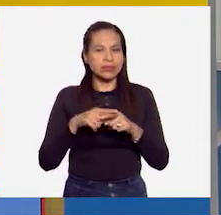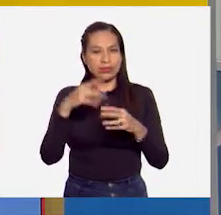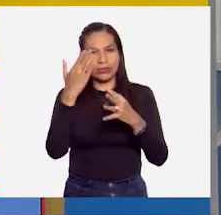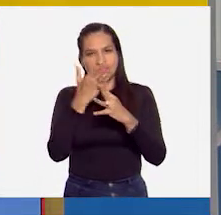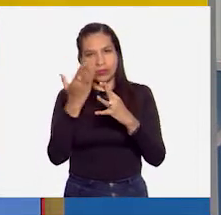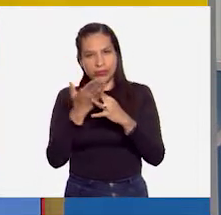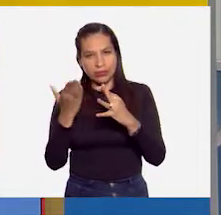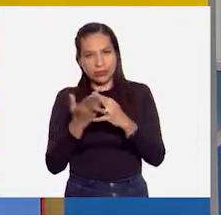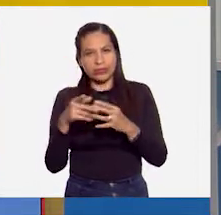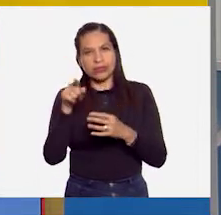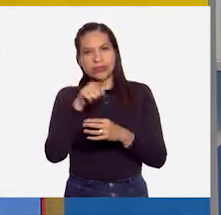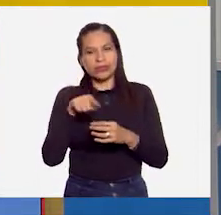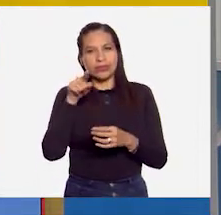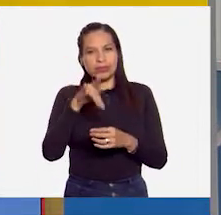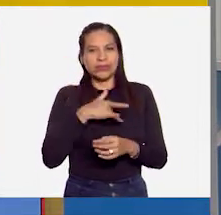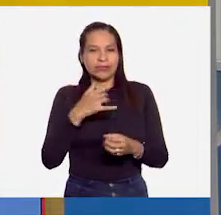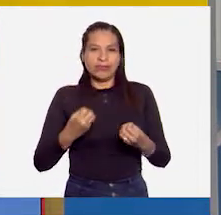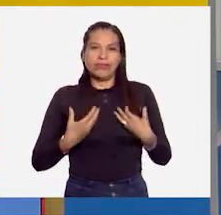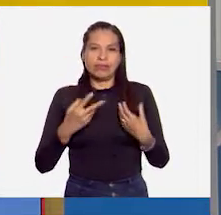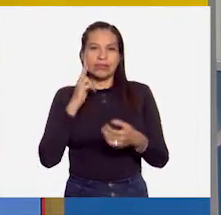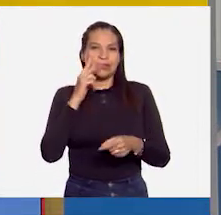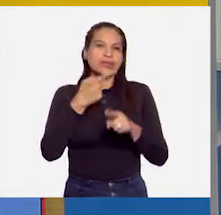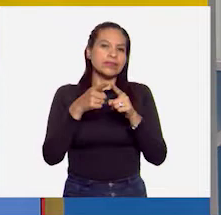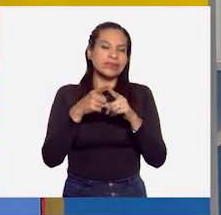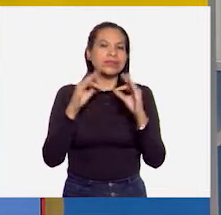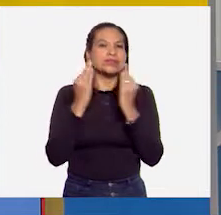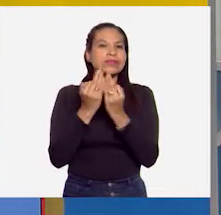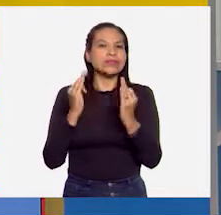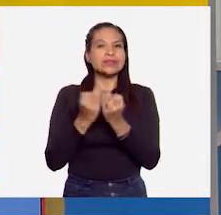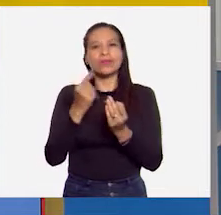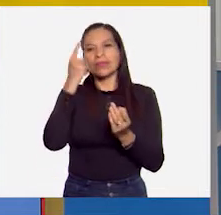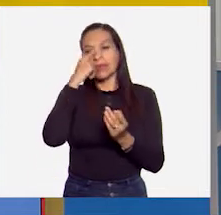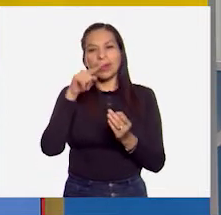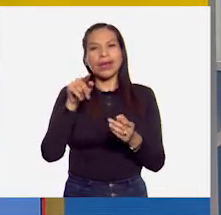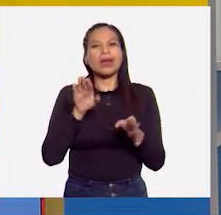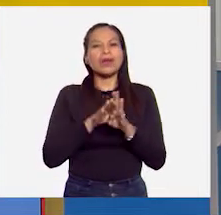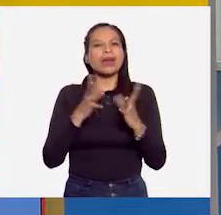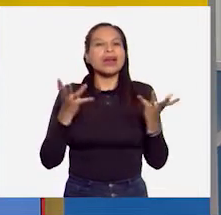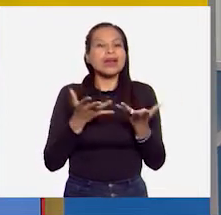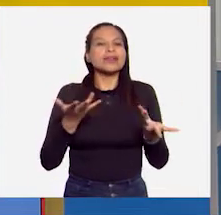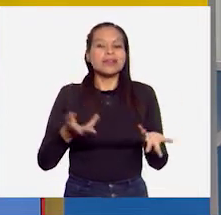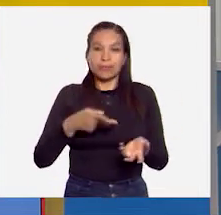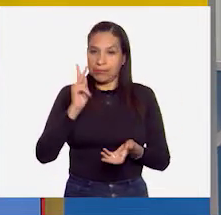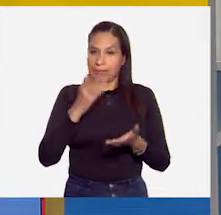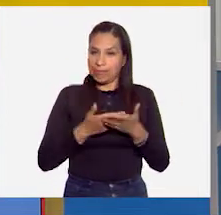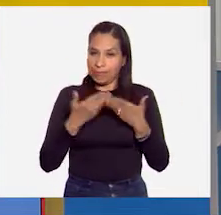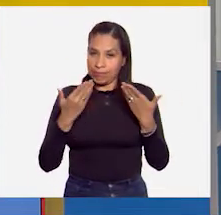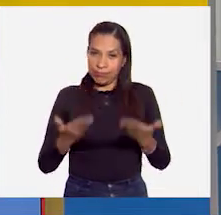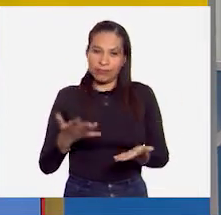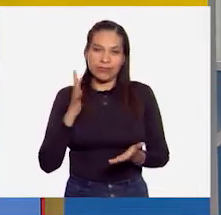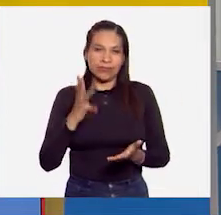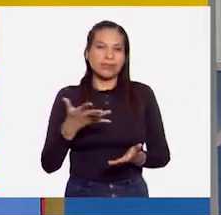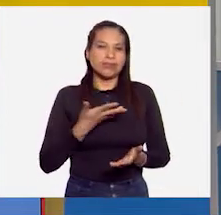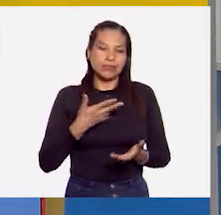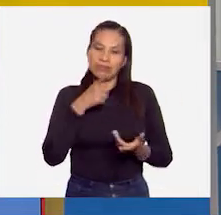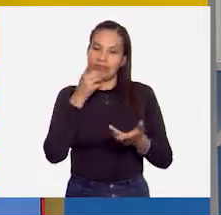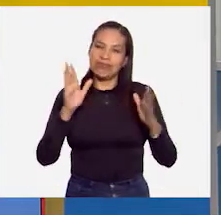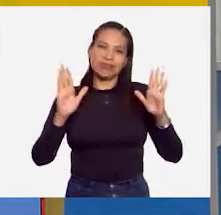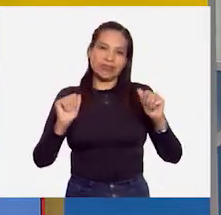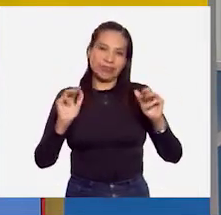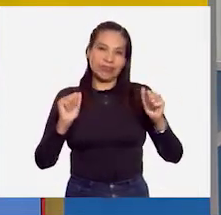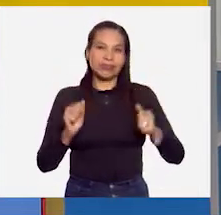fracciones y tu entusiasmo por encontrar diversas estrategias para manejarlas. Pero ahora ya tenemos que